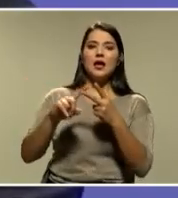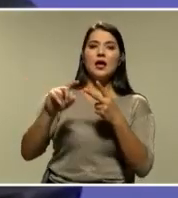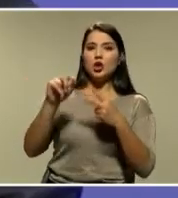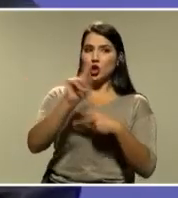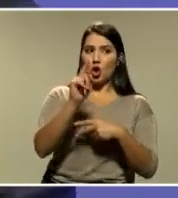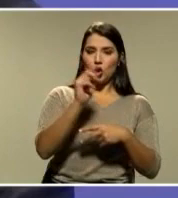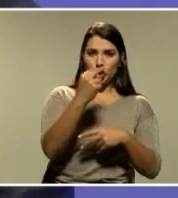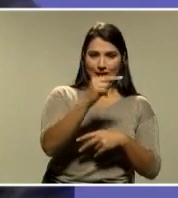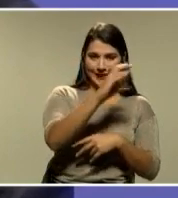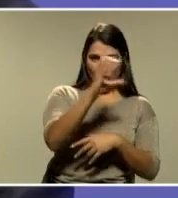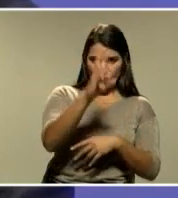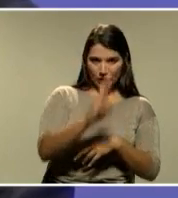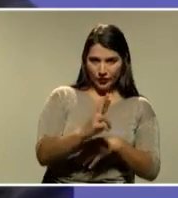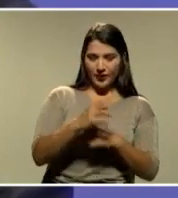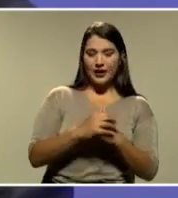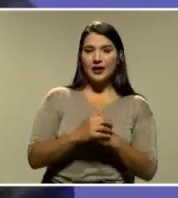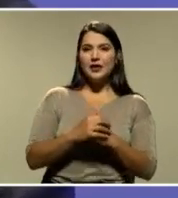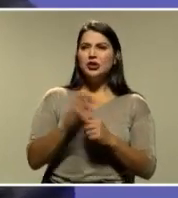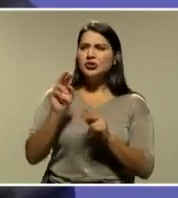y entonces,